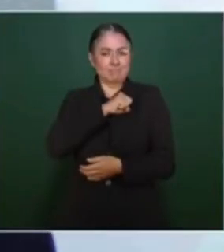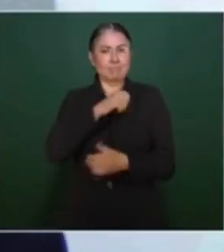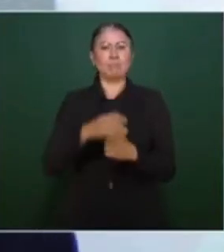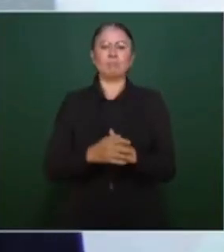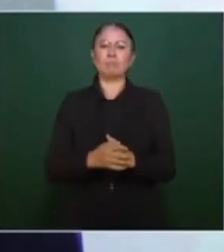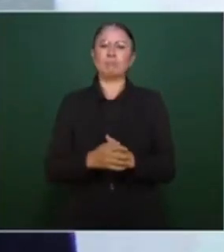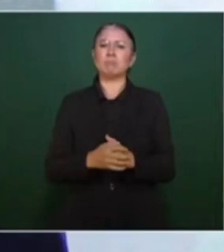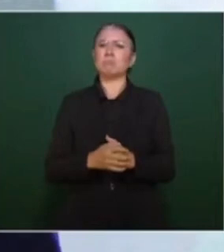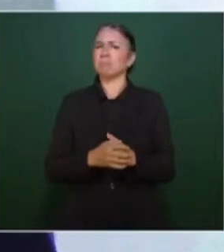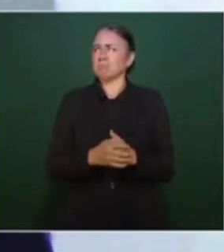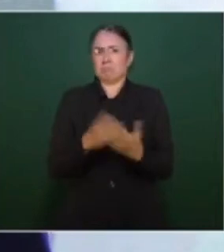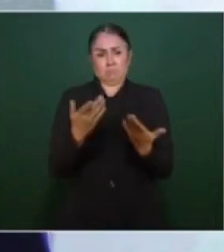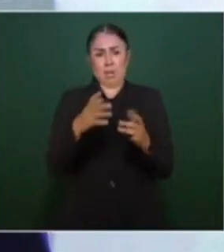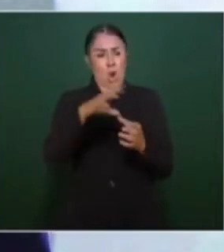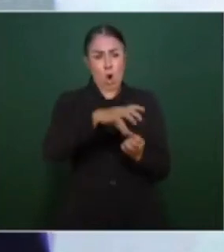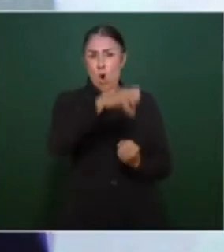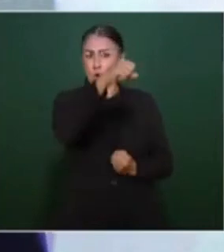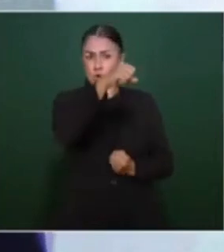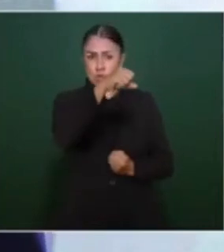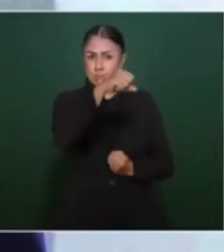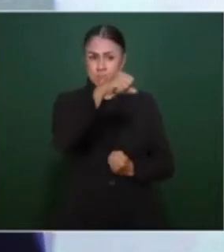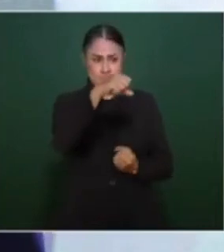que establece la Constitución,